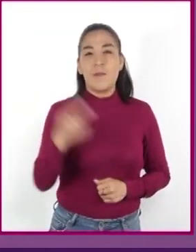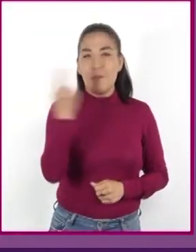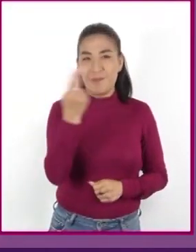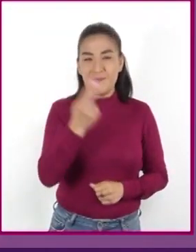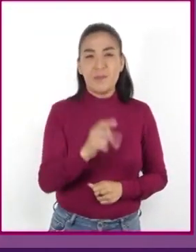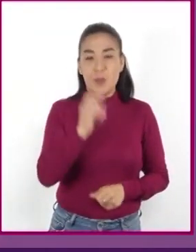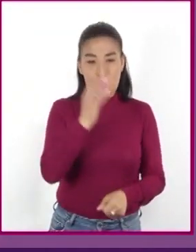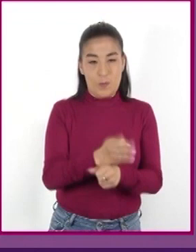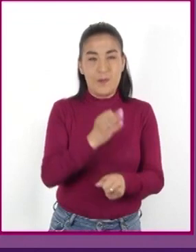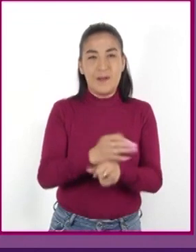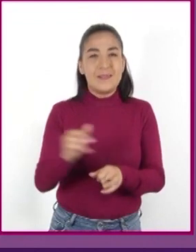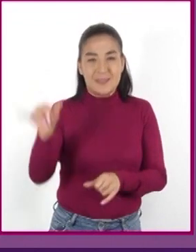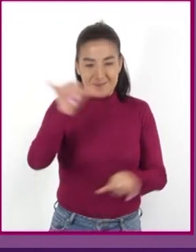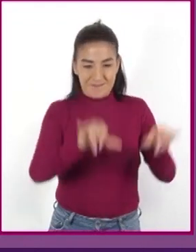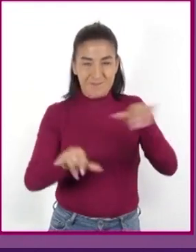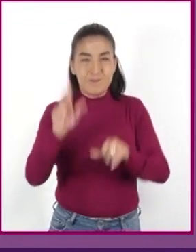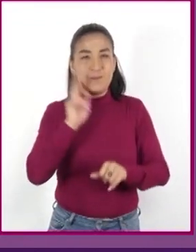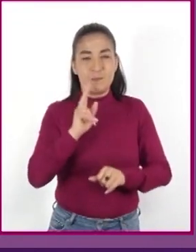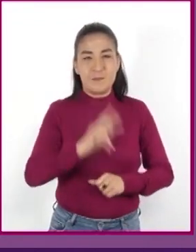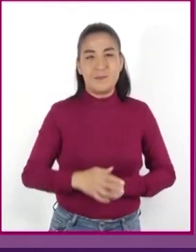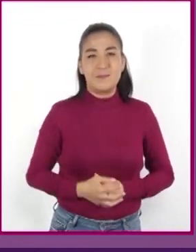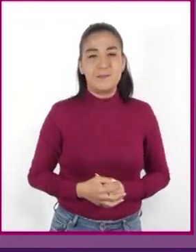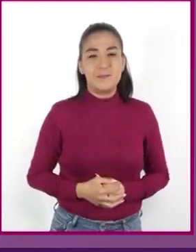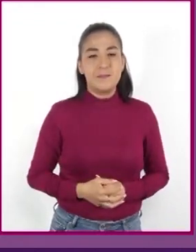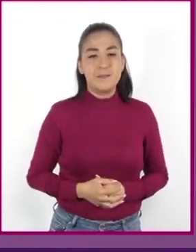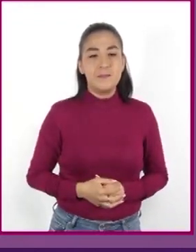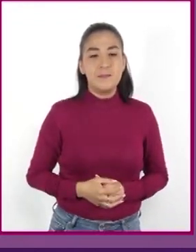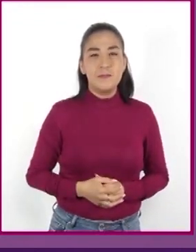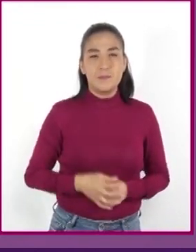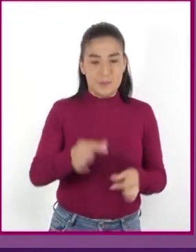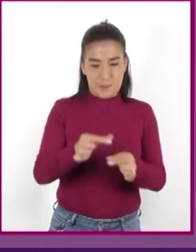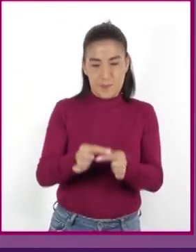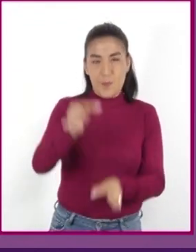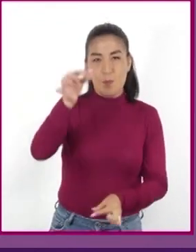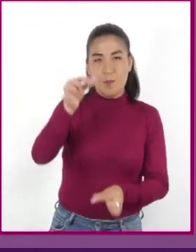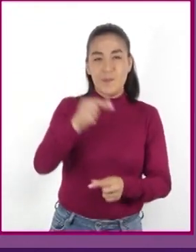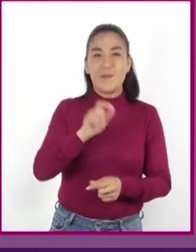Necesitamos para este experimento una pipeta,